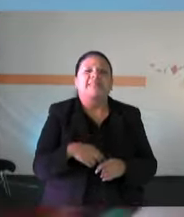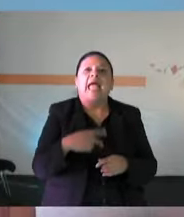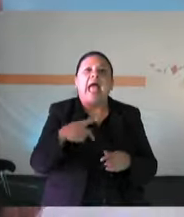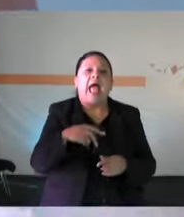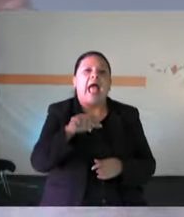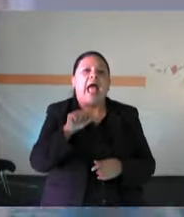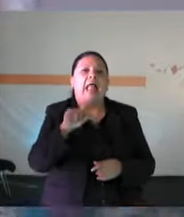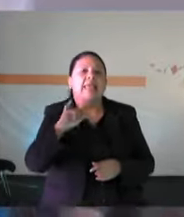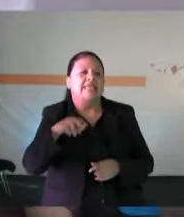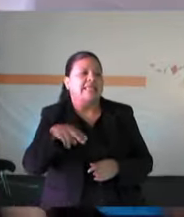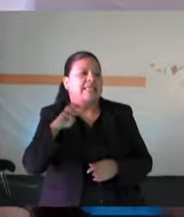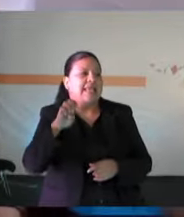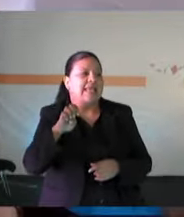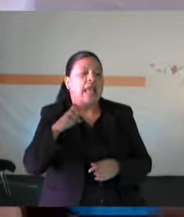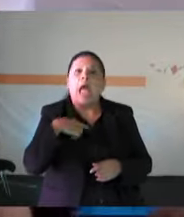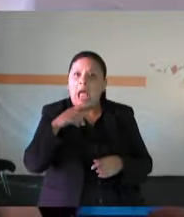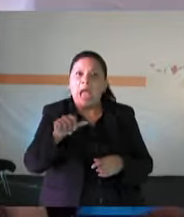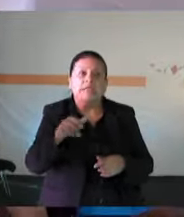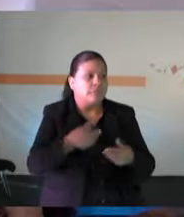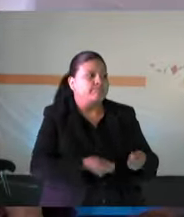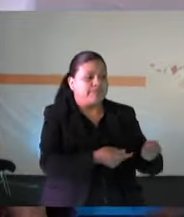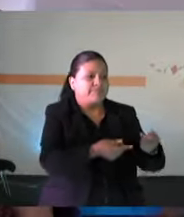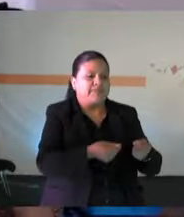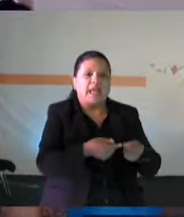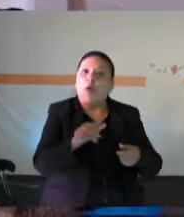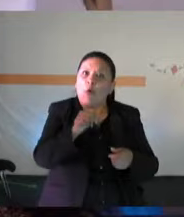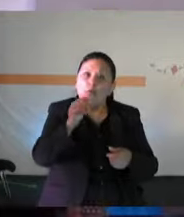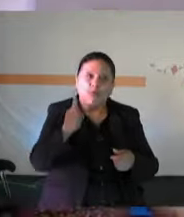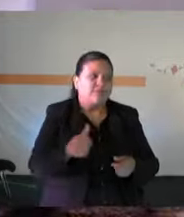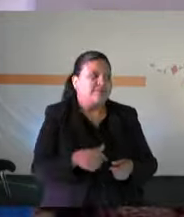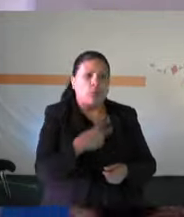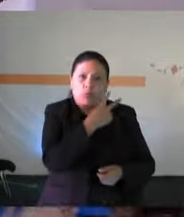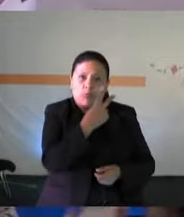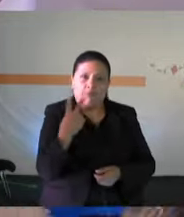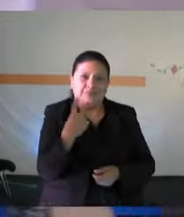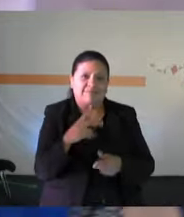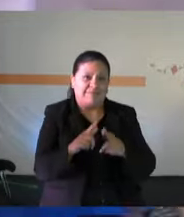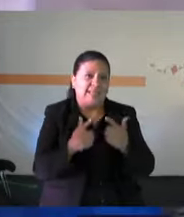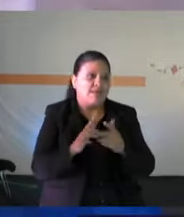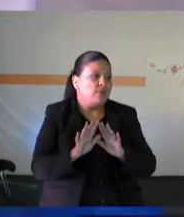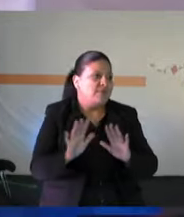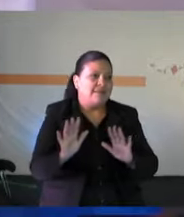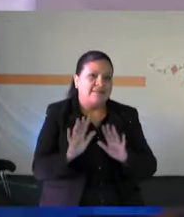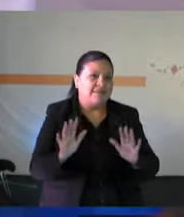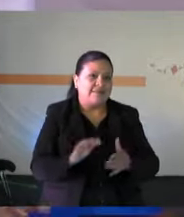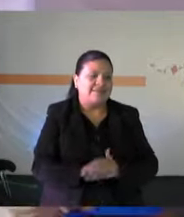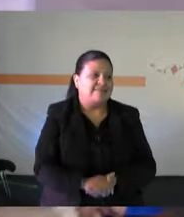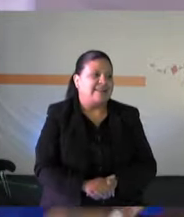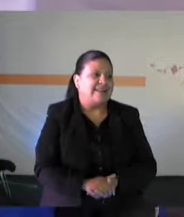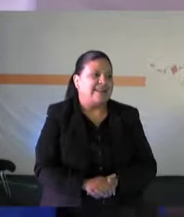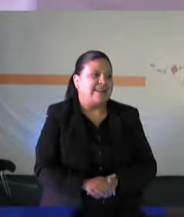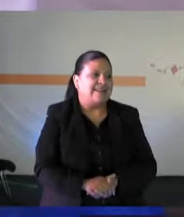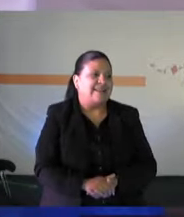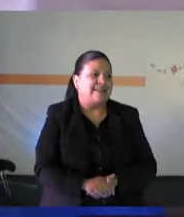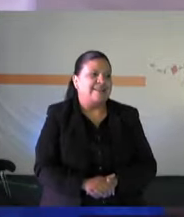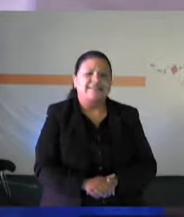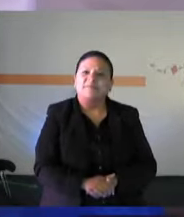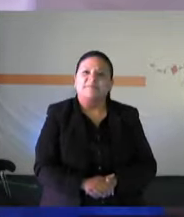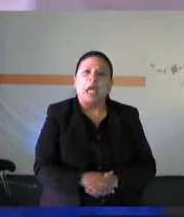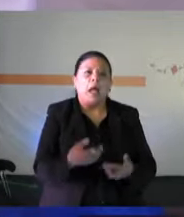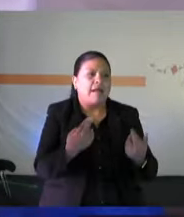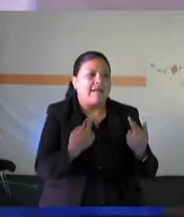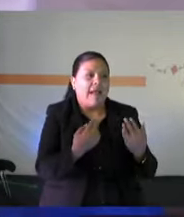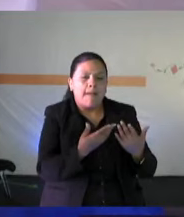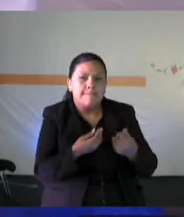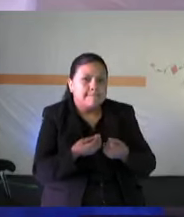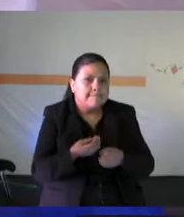Ahí estuvo. Legal. Bien legal. ¿Hay más? Ahí está. Ya, ahorita pues, damos fondo, otro. Ya, pues que el fondo de cultura ya se suelte y nos regale más.